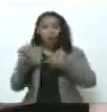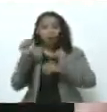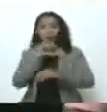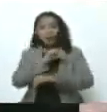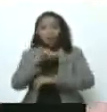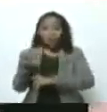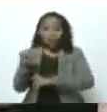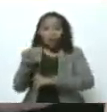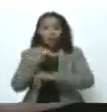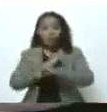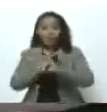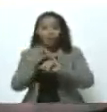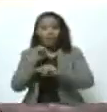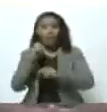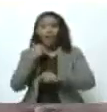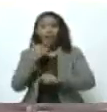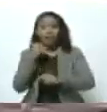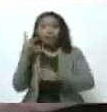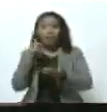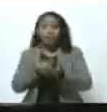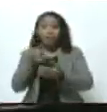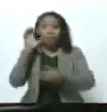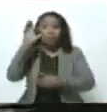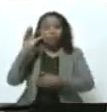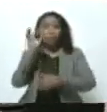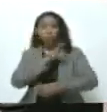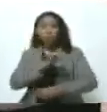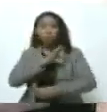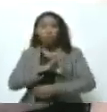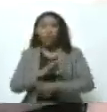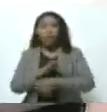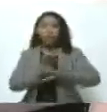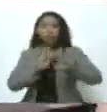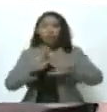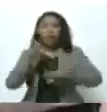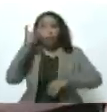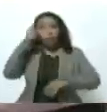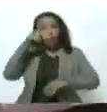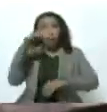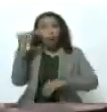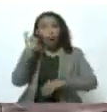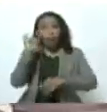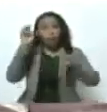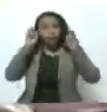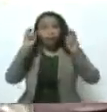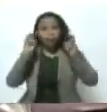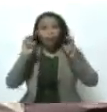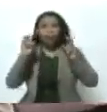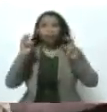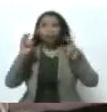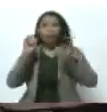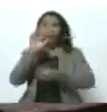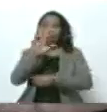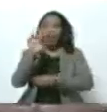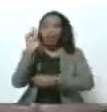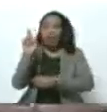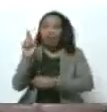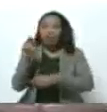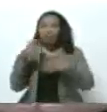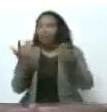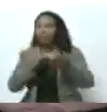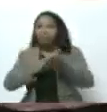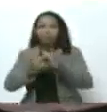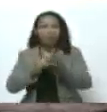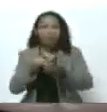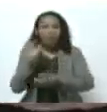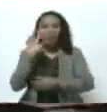hacemos examen y cuando llegamos a la cartografía social, ya nuestro pueblo maneja los conceptos de las 3R, ¿qué significan